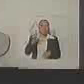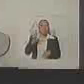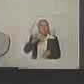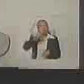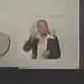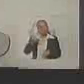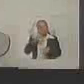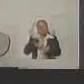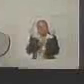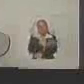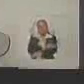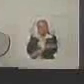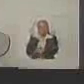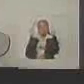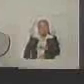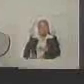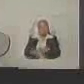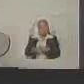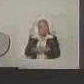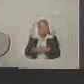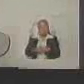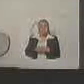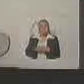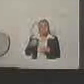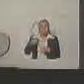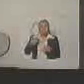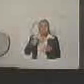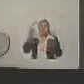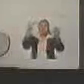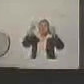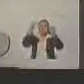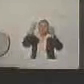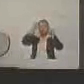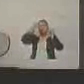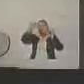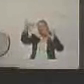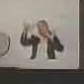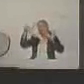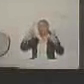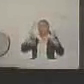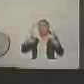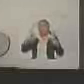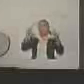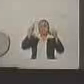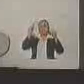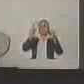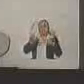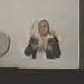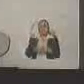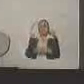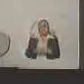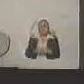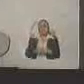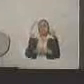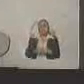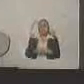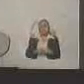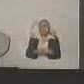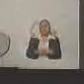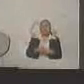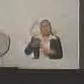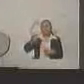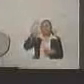de compartir y también, por qué no decirlo, de diferir con algunas formas de pensar de mis compañeros candidatos,